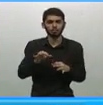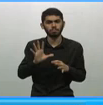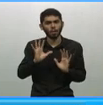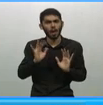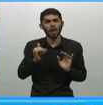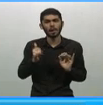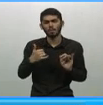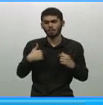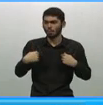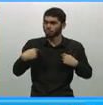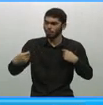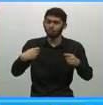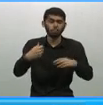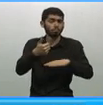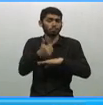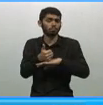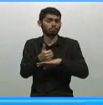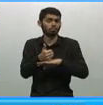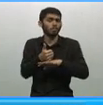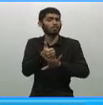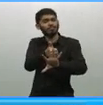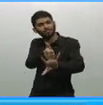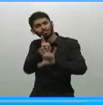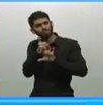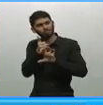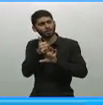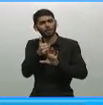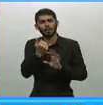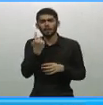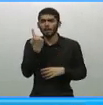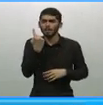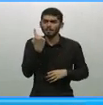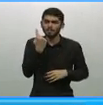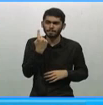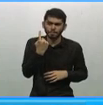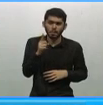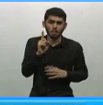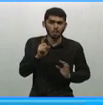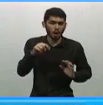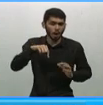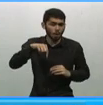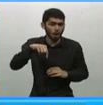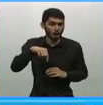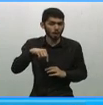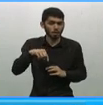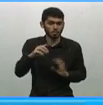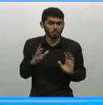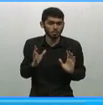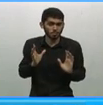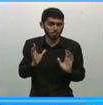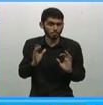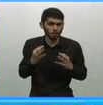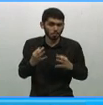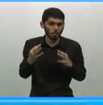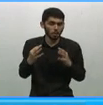Y ser salida que es donde siempre jugué eh pero pero creo que es es algo bueno en lo que que